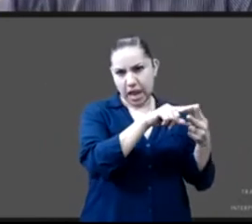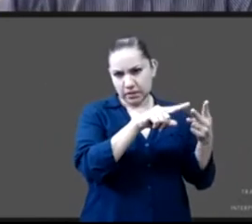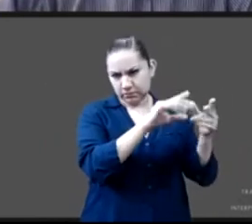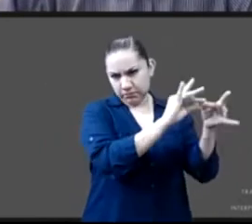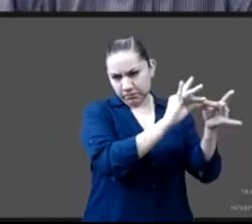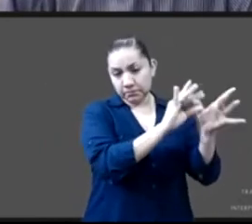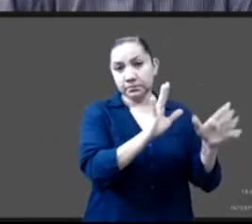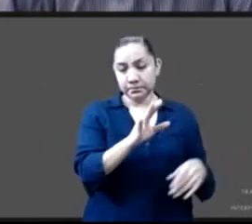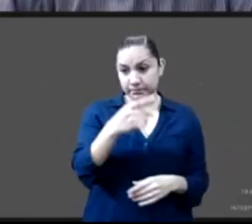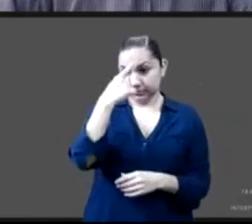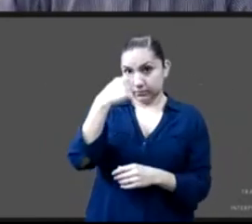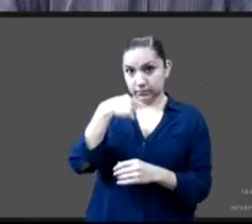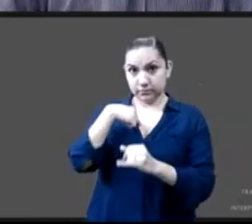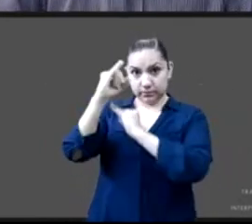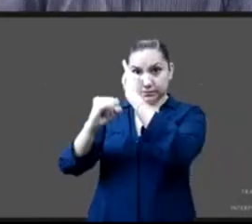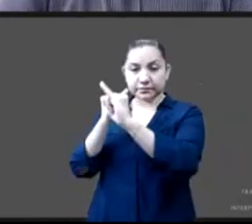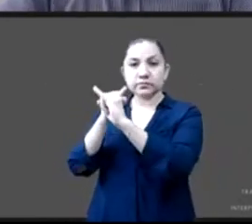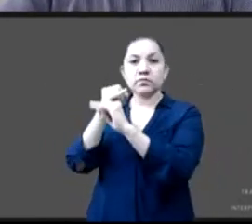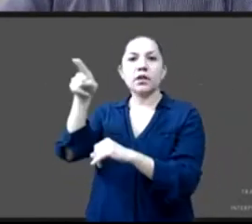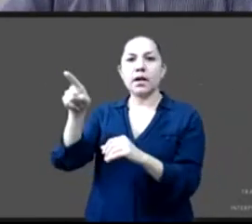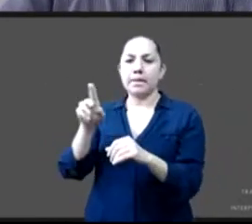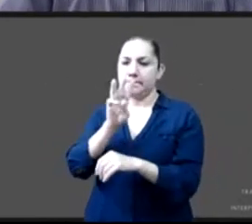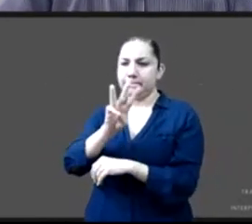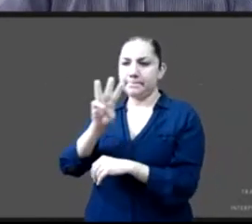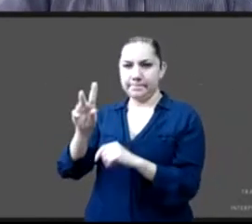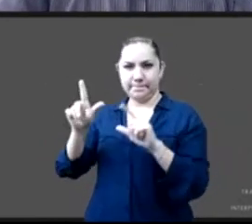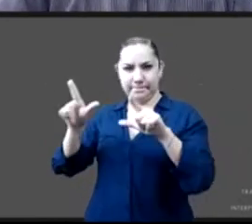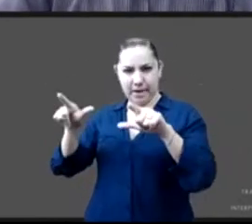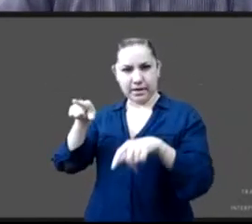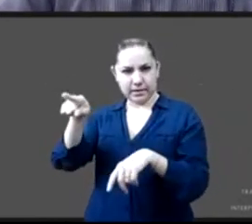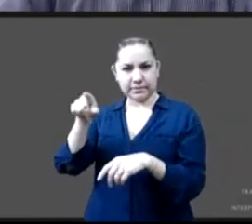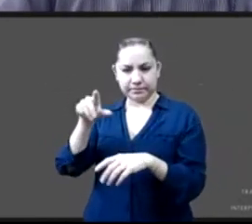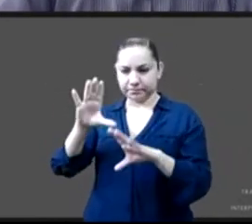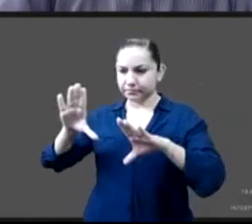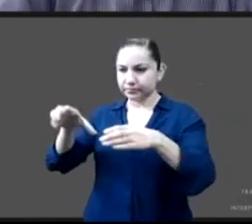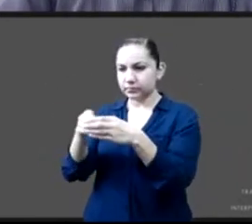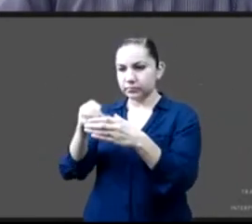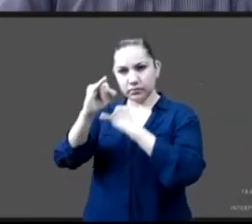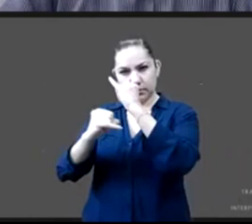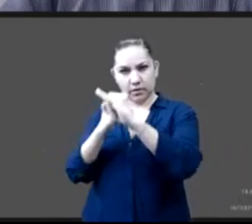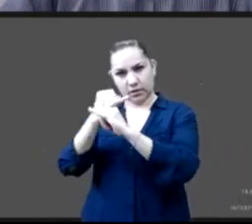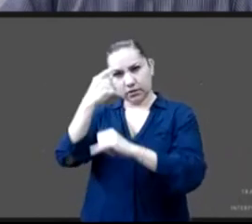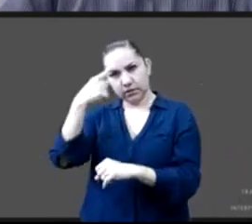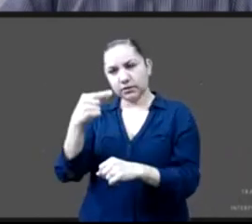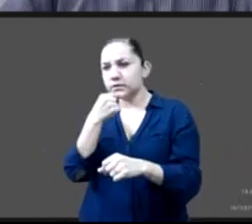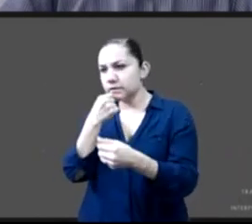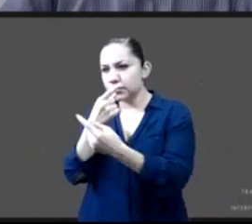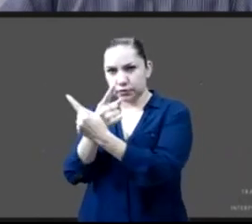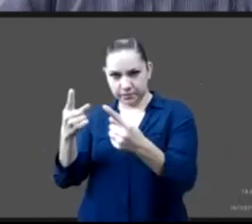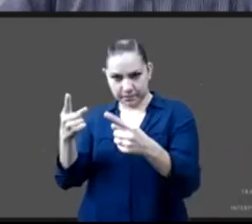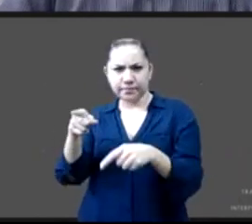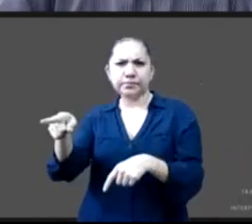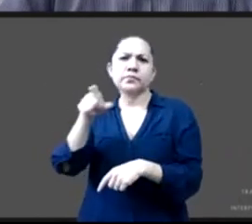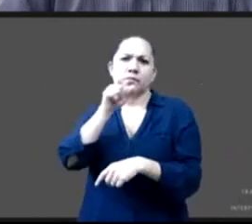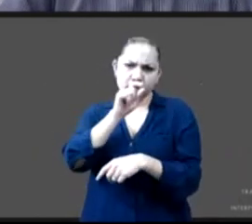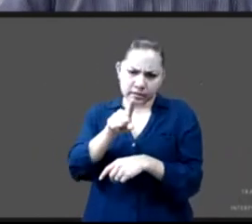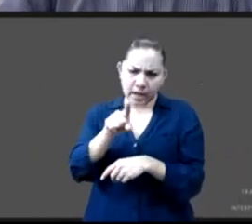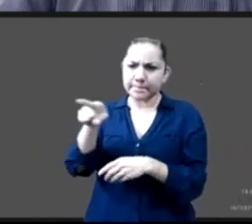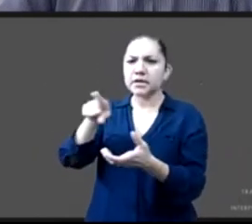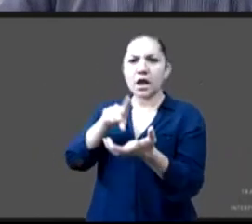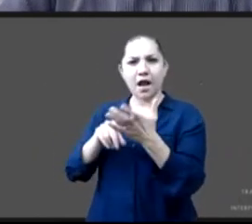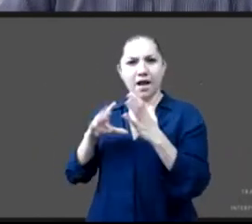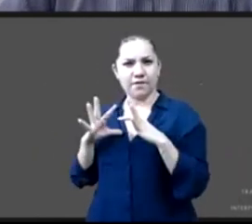del Centro Nacional para Niños Desaparecidos y Explotados, NECME. Pueden denunciar también al International Web Foundation. Pueden denunciar también